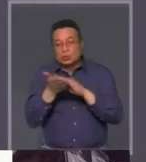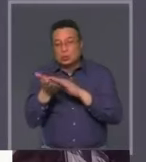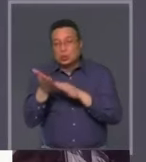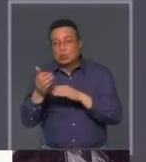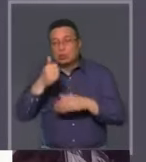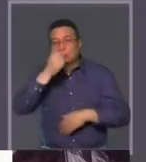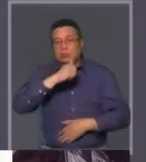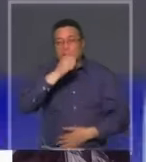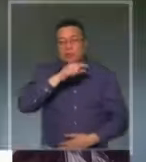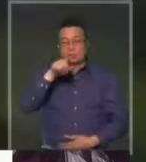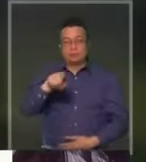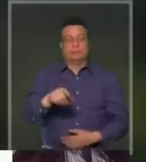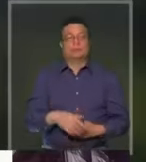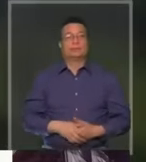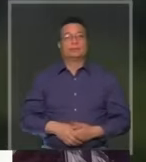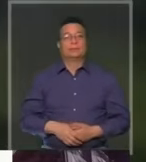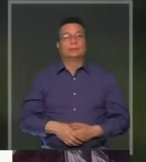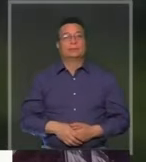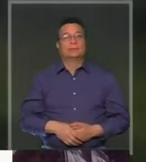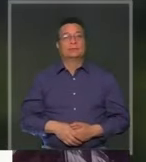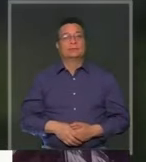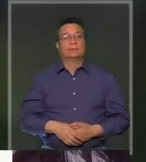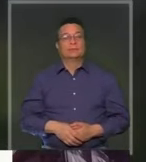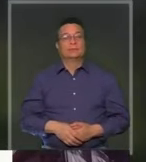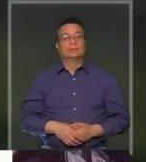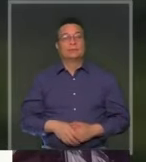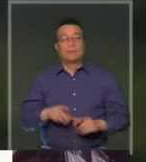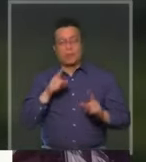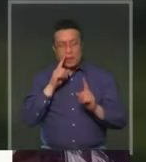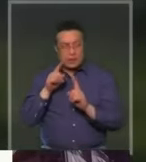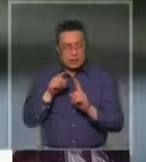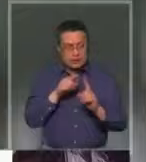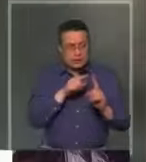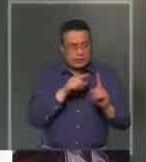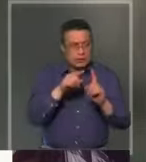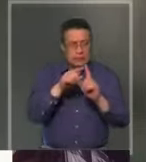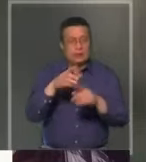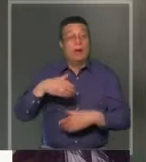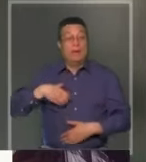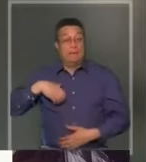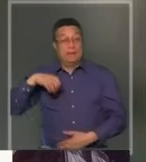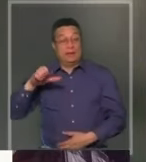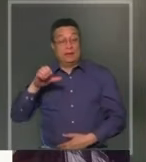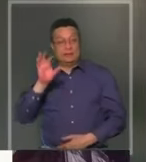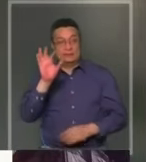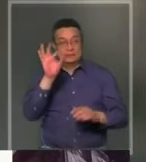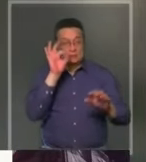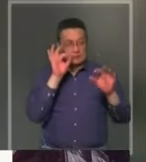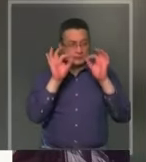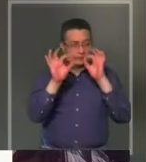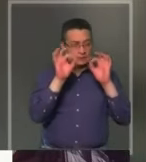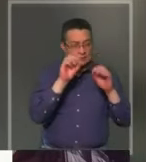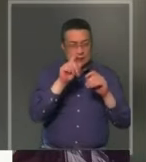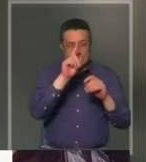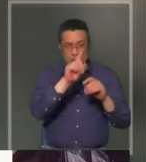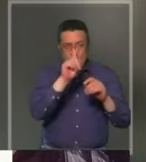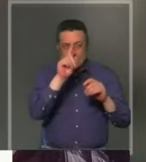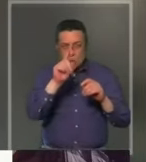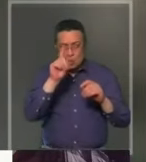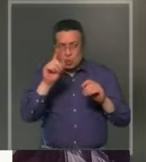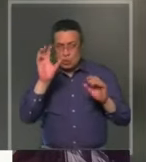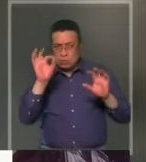ocultaban la sustancia ilícita los seguimientos e intervenciones de la pdi para identificar cada uno de los eslabones de esta